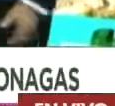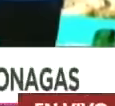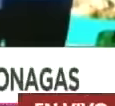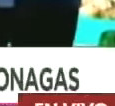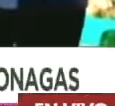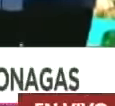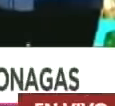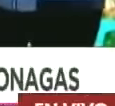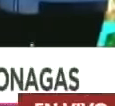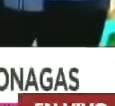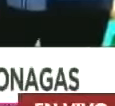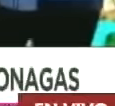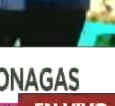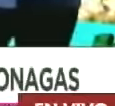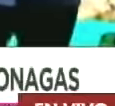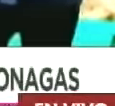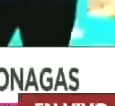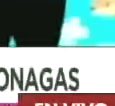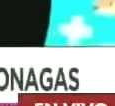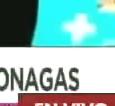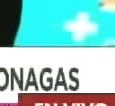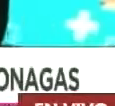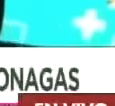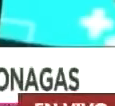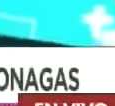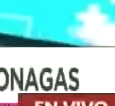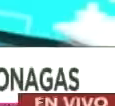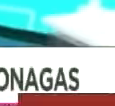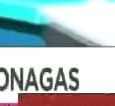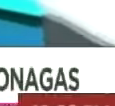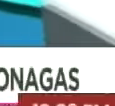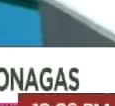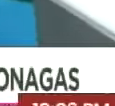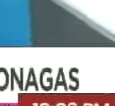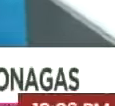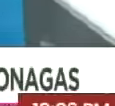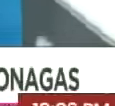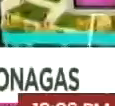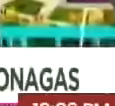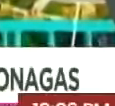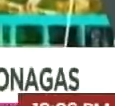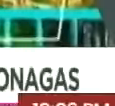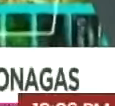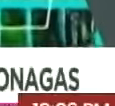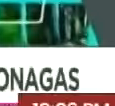sigue restiado. ¡Que viva Venezuela! ¡Que viva Maduro! ¡Que viva!